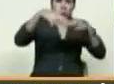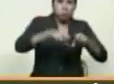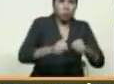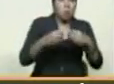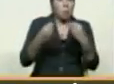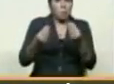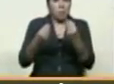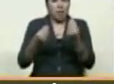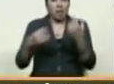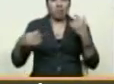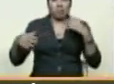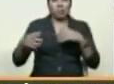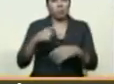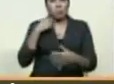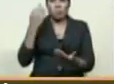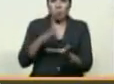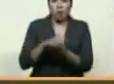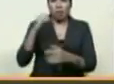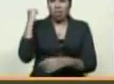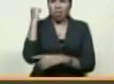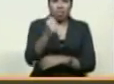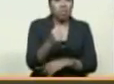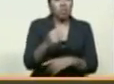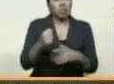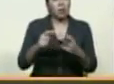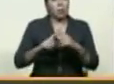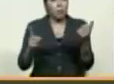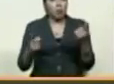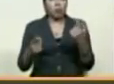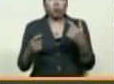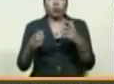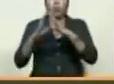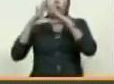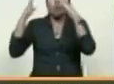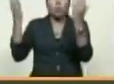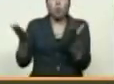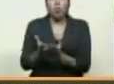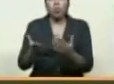entero si todo el mundo ofende a Venezuela.